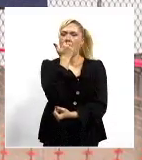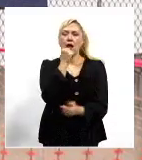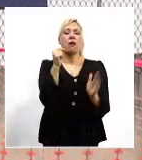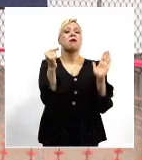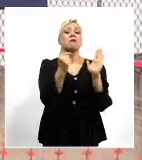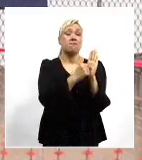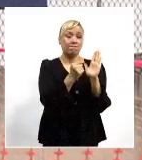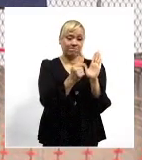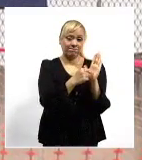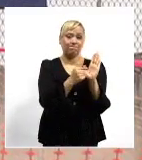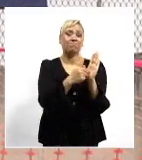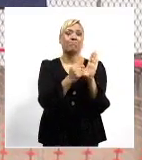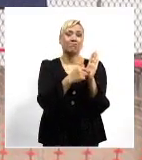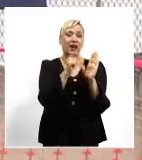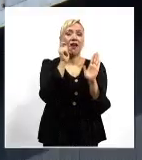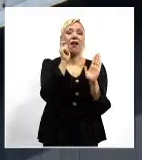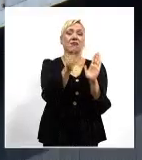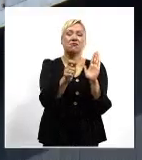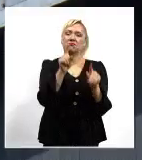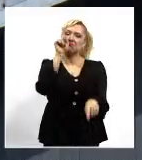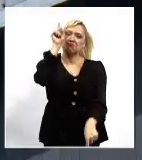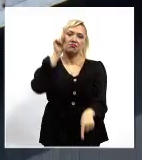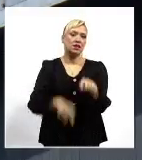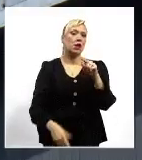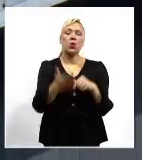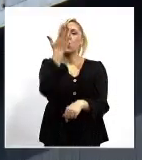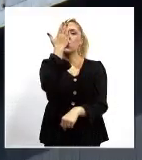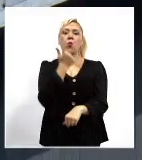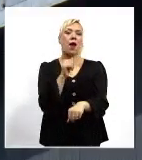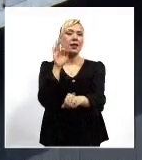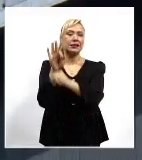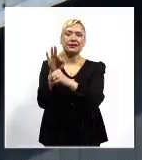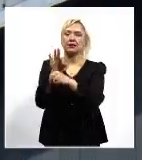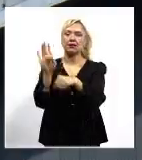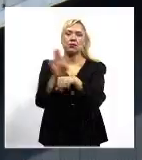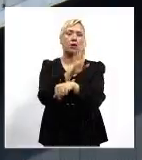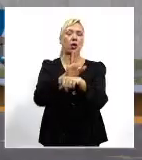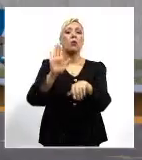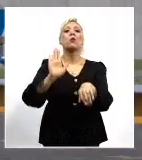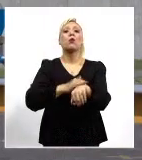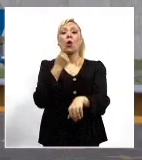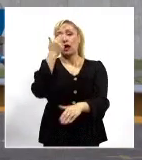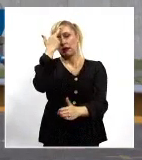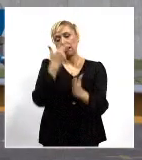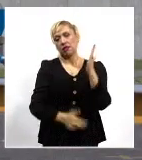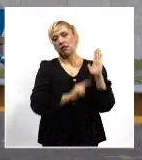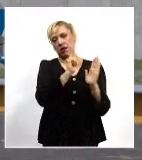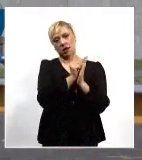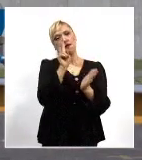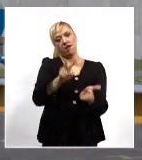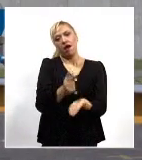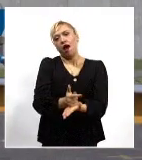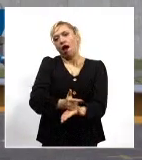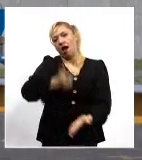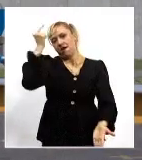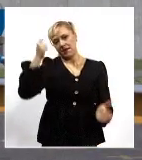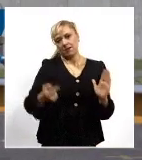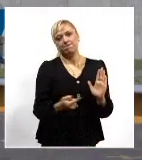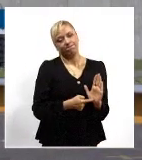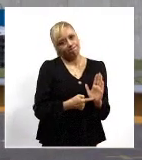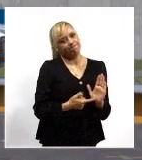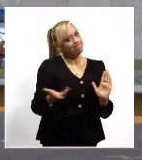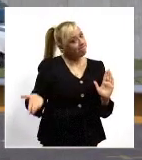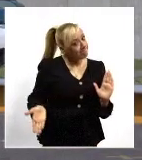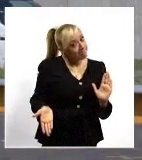el sentenciado pueden ser restringidos por el legislador a partir de la política criminal que ha considerado pertinente. Indicó